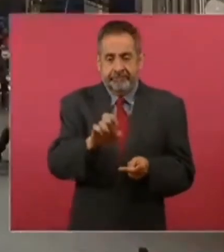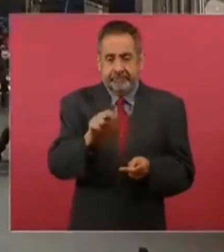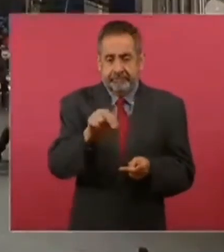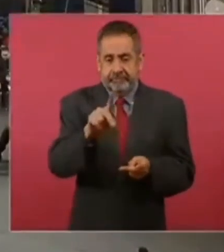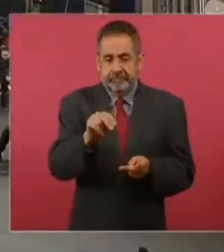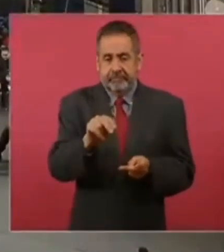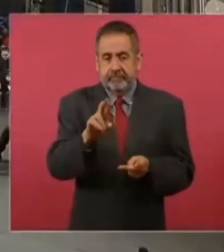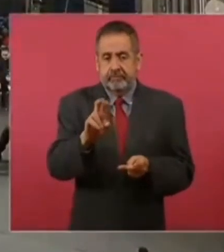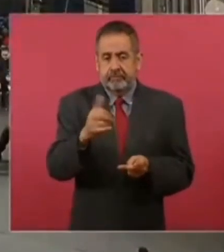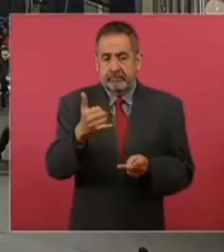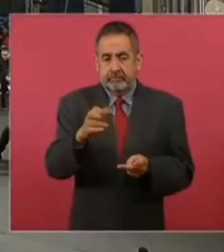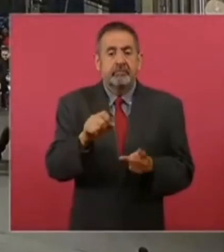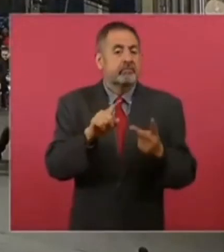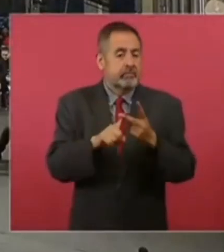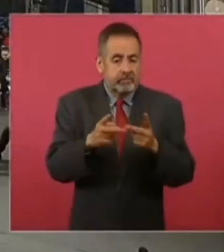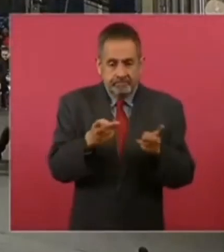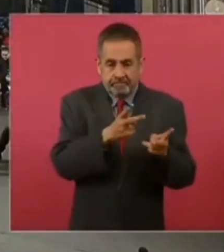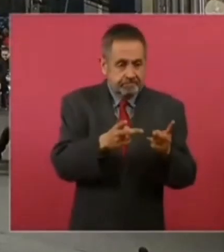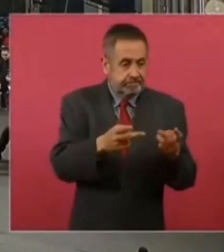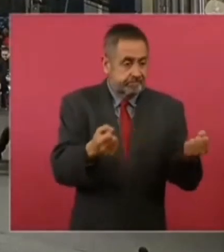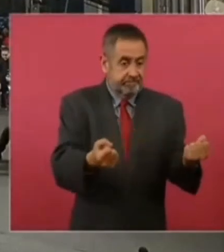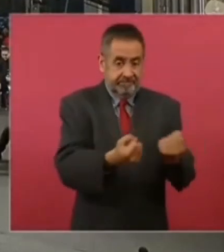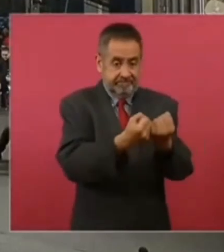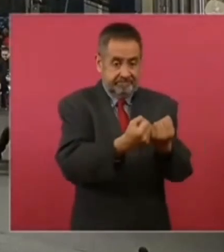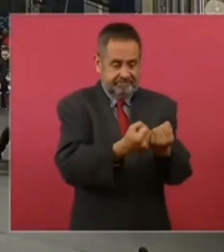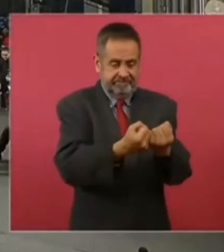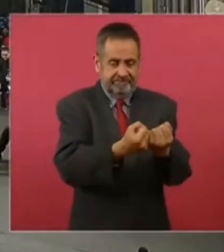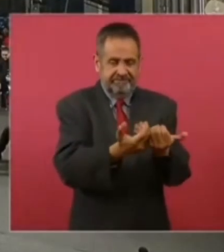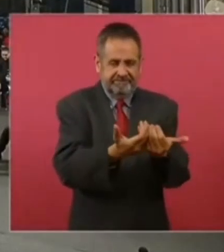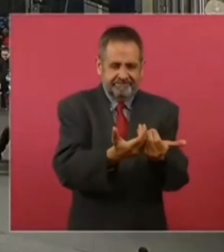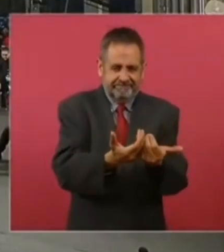Reyes. Pero ahí se parten